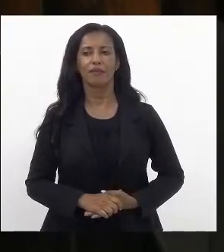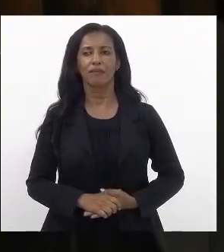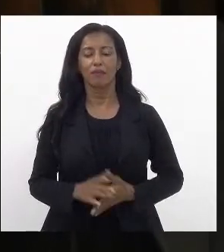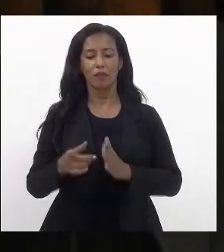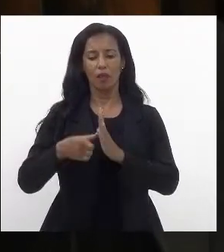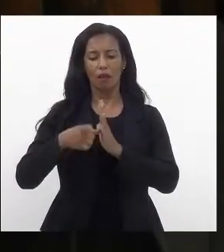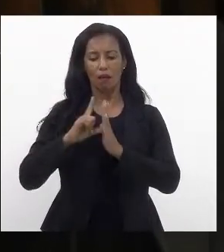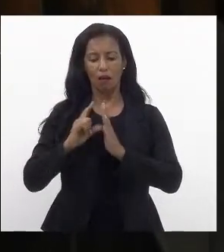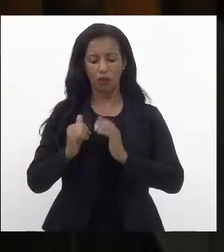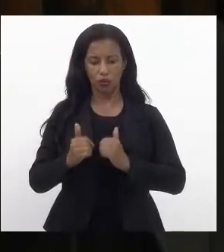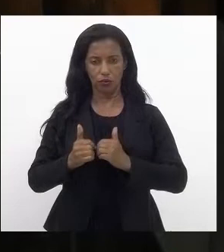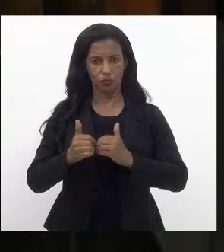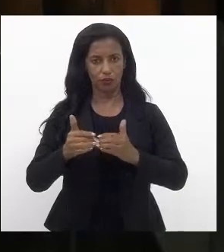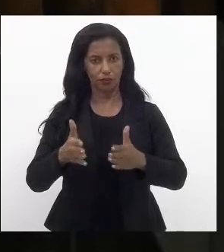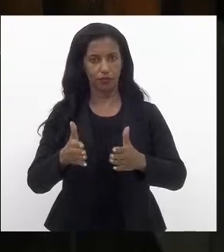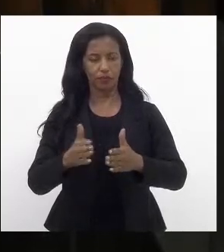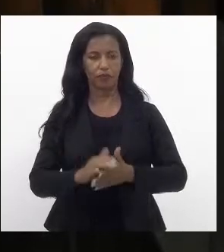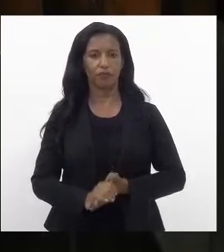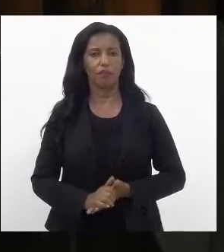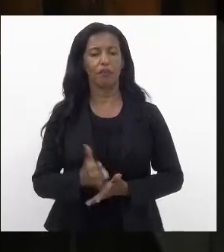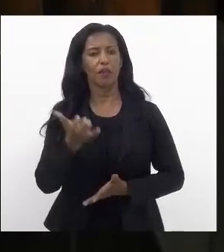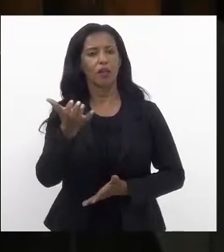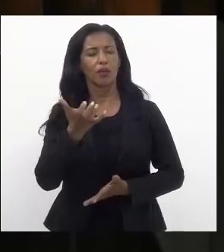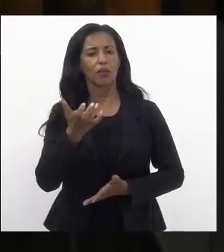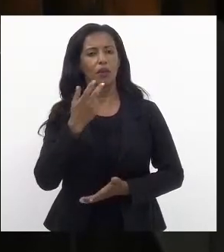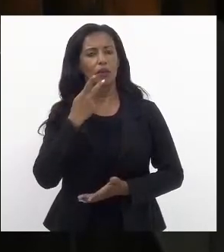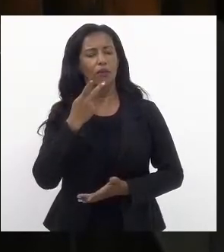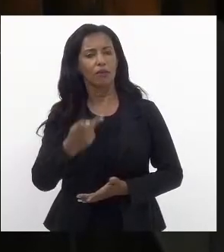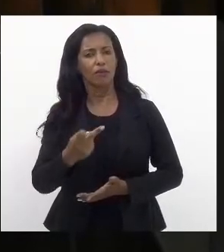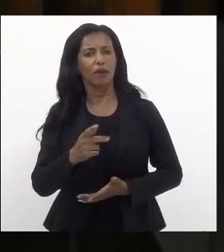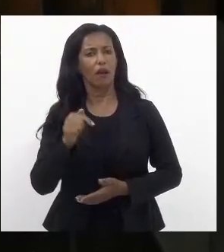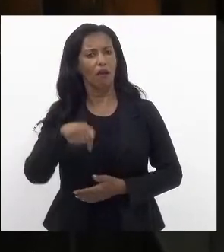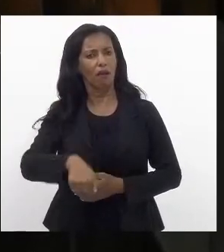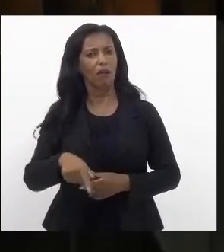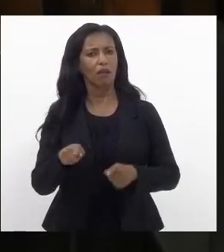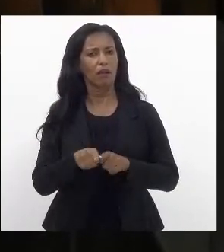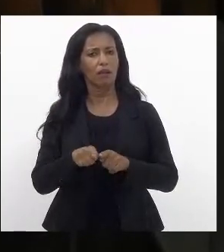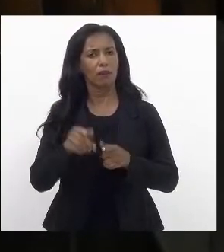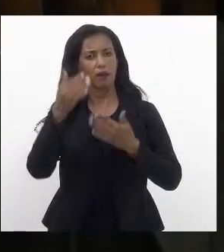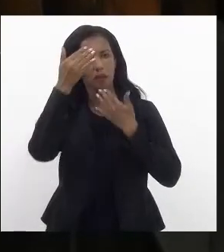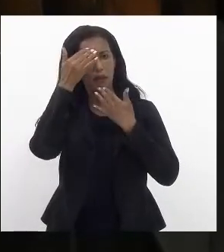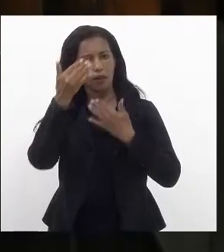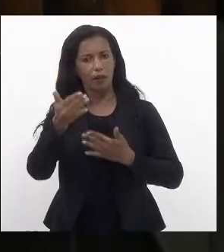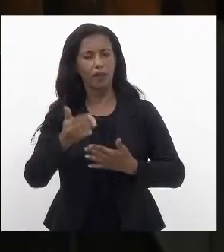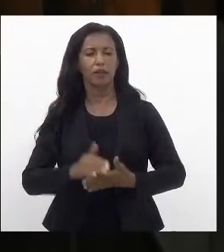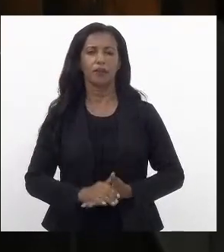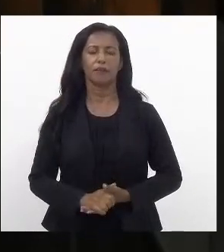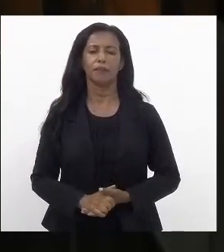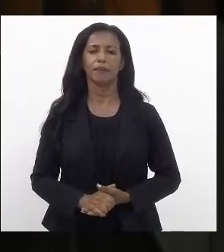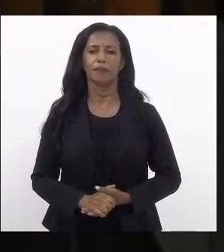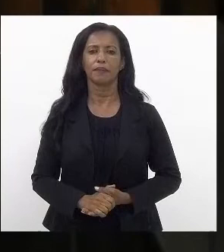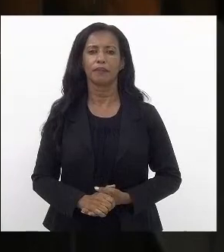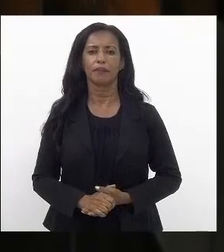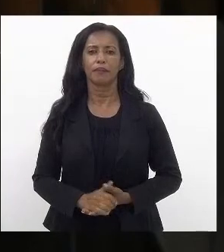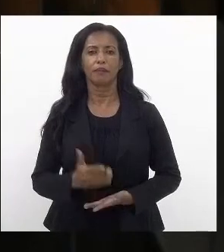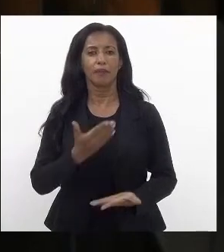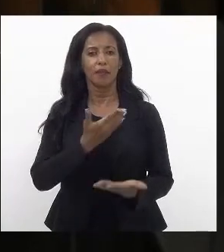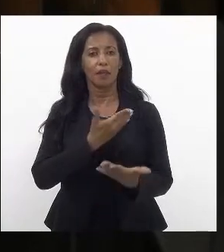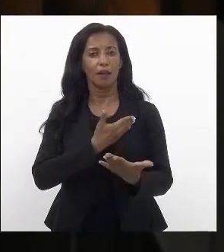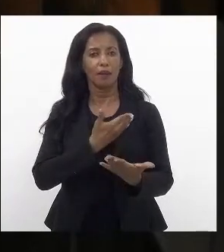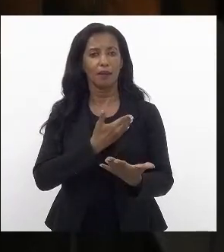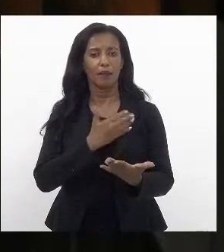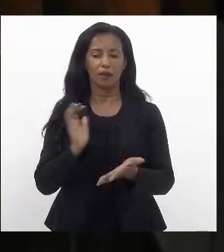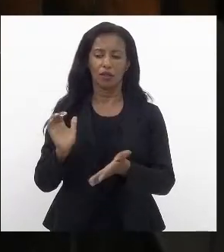Antes de comenzar, quiero decir que, y también quiero agradecer antes de olvidarme, a mi querida